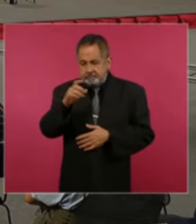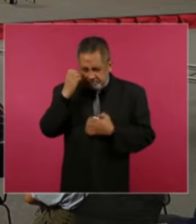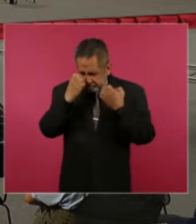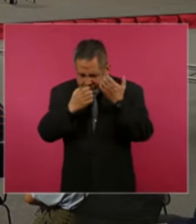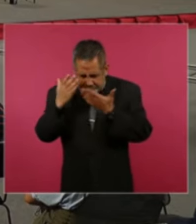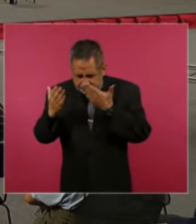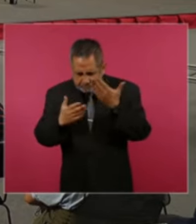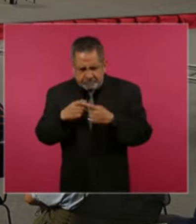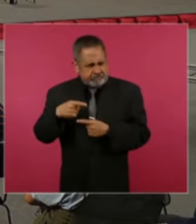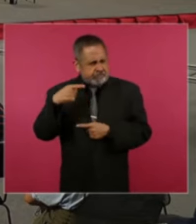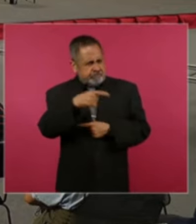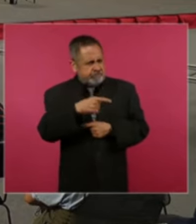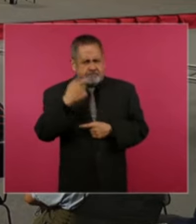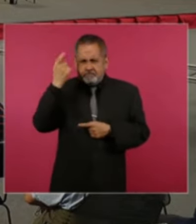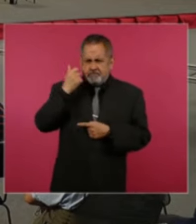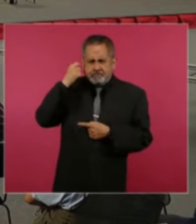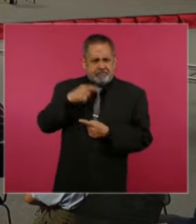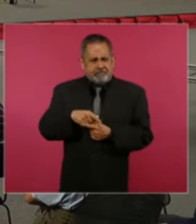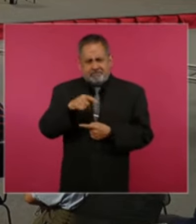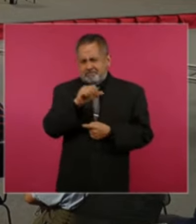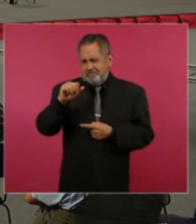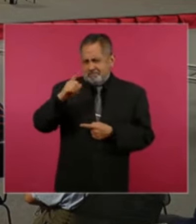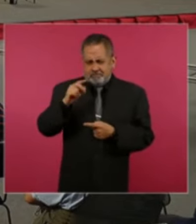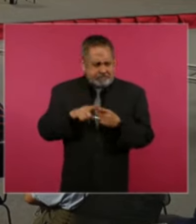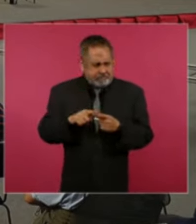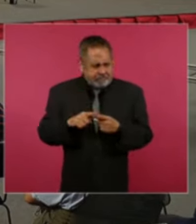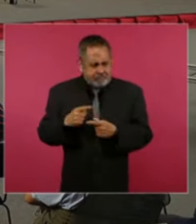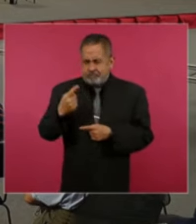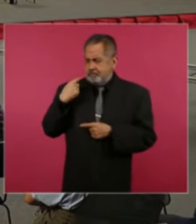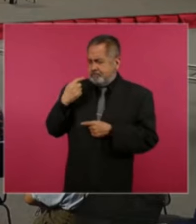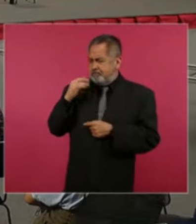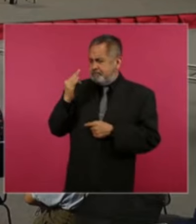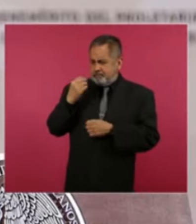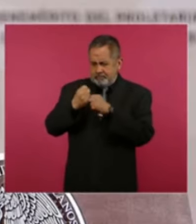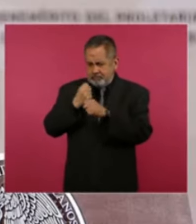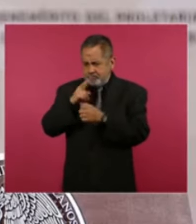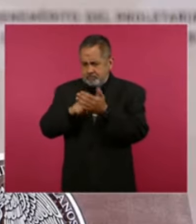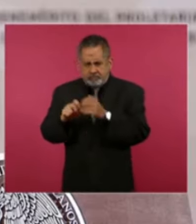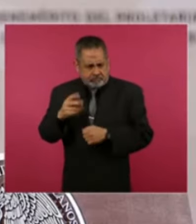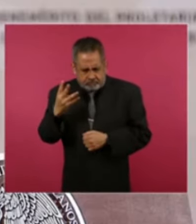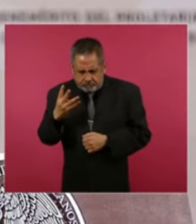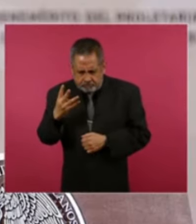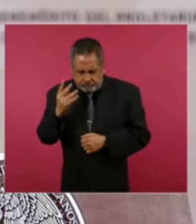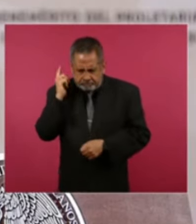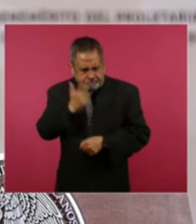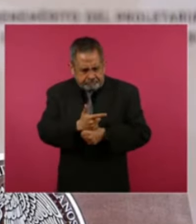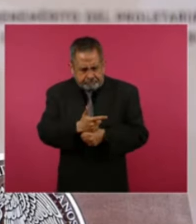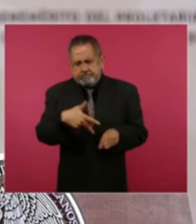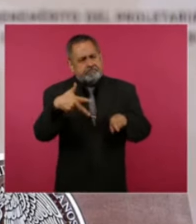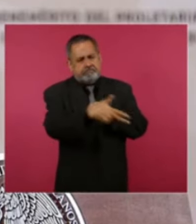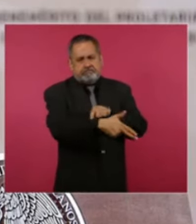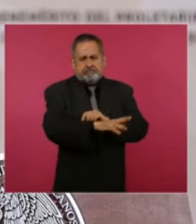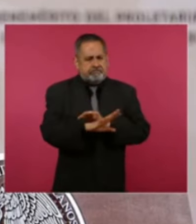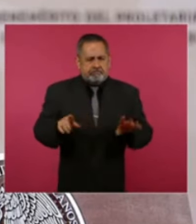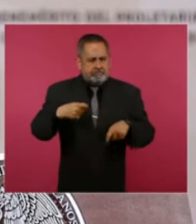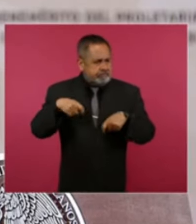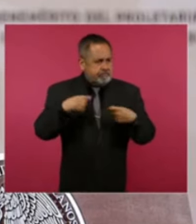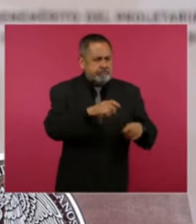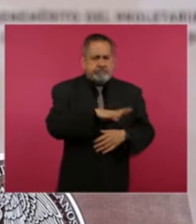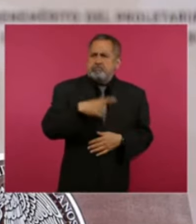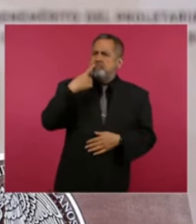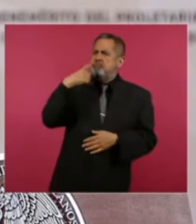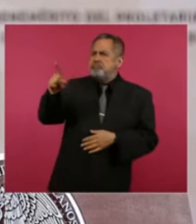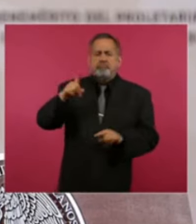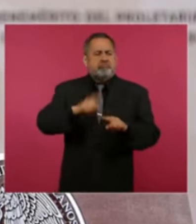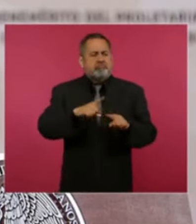Márquez Padilla y la pensión de Amparo Casar. En febrero de 2024 se le suspendieron los pagos por prestaciones y se realizaron las denuncias contra